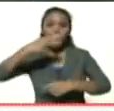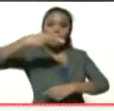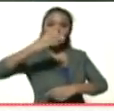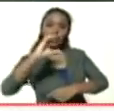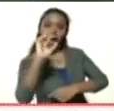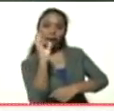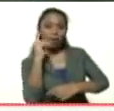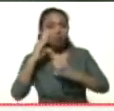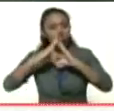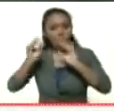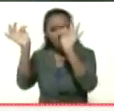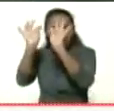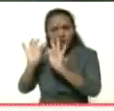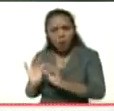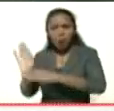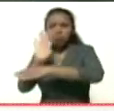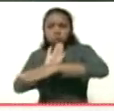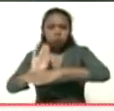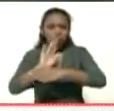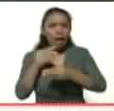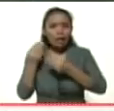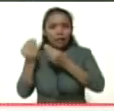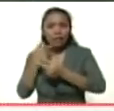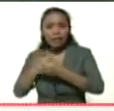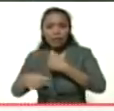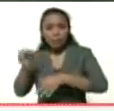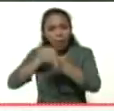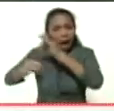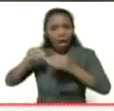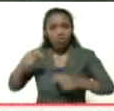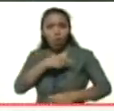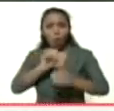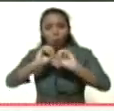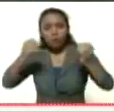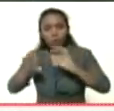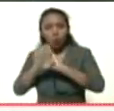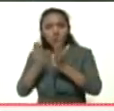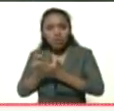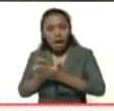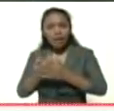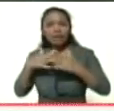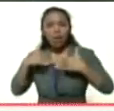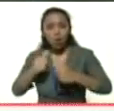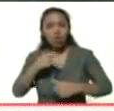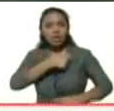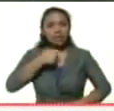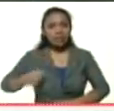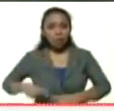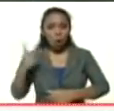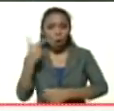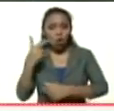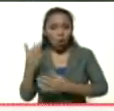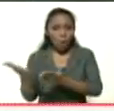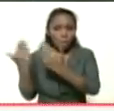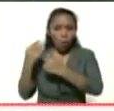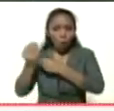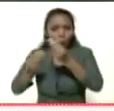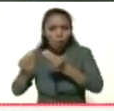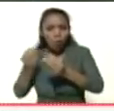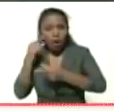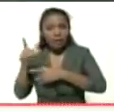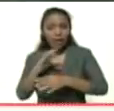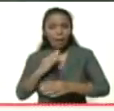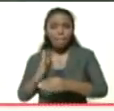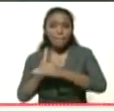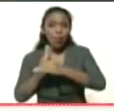están tomando todas las medidas que recomiendan los expertos chinos, la Organización Mundial de la Salud, para impedir que haya una